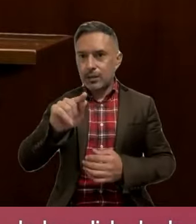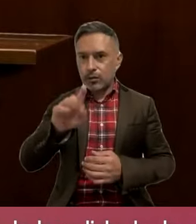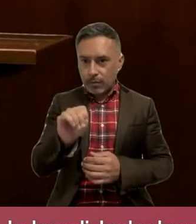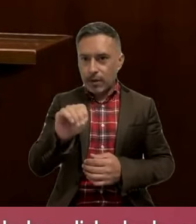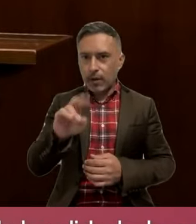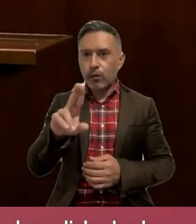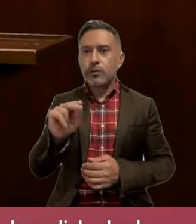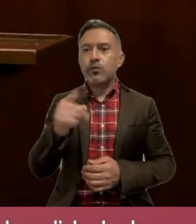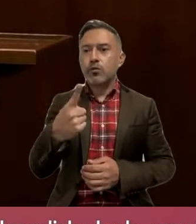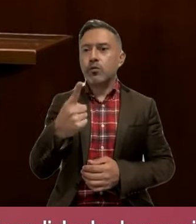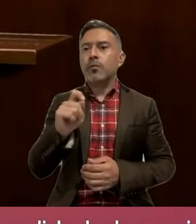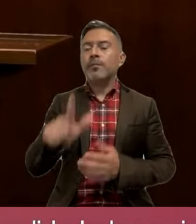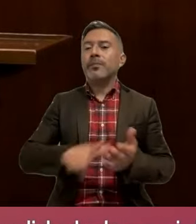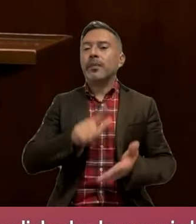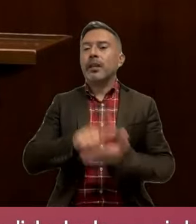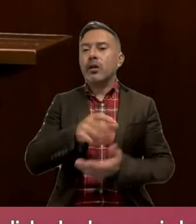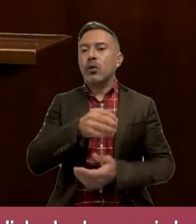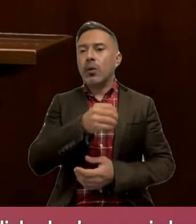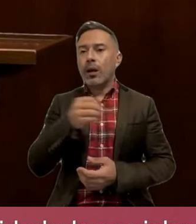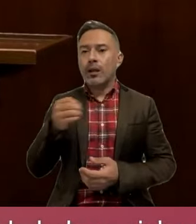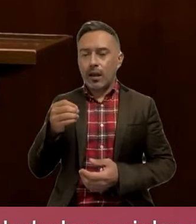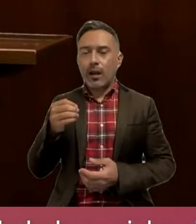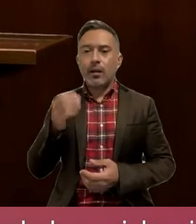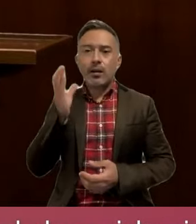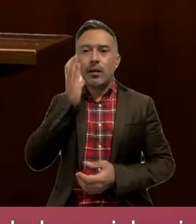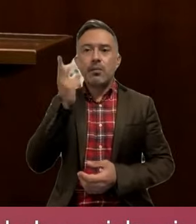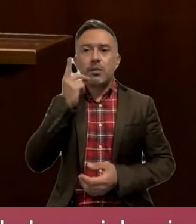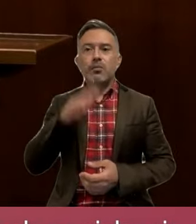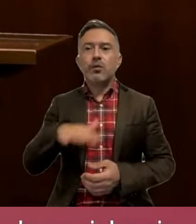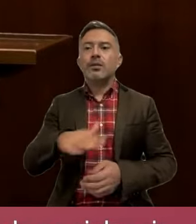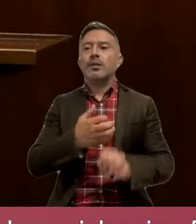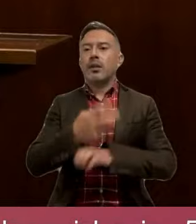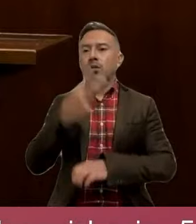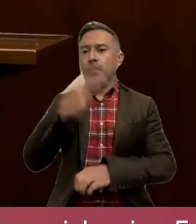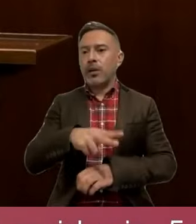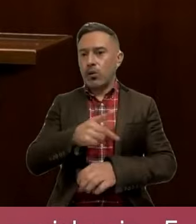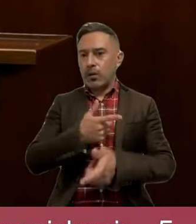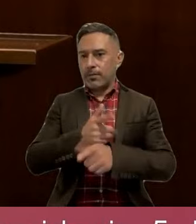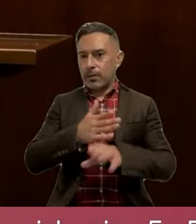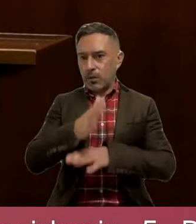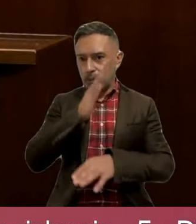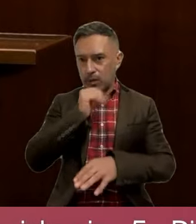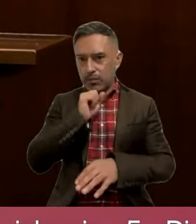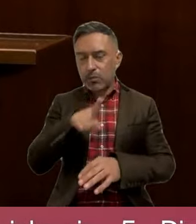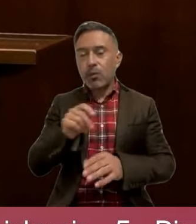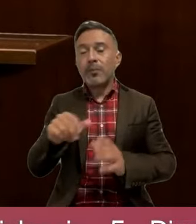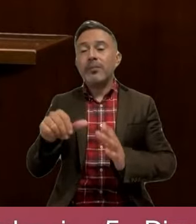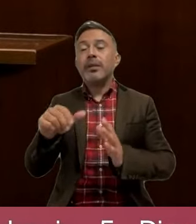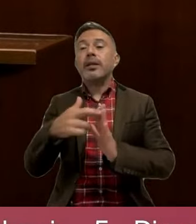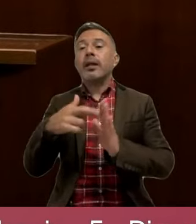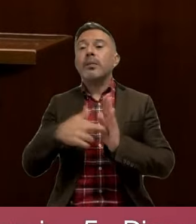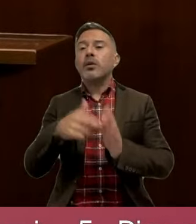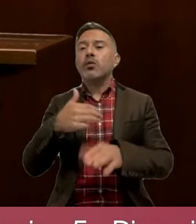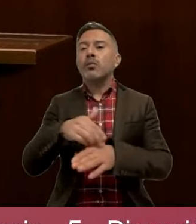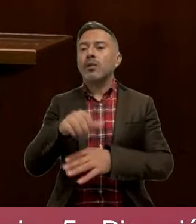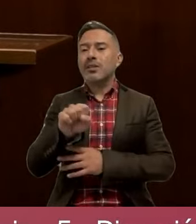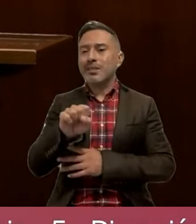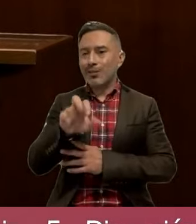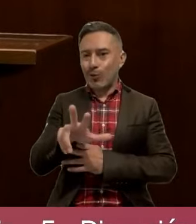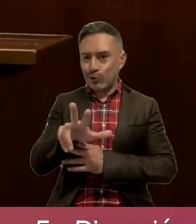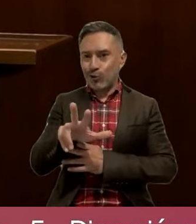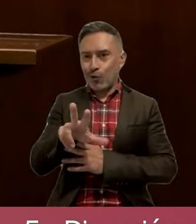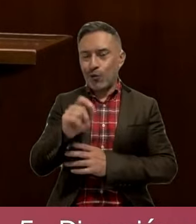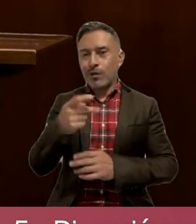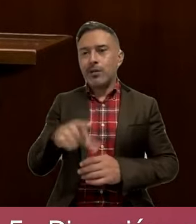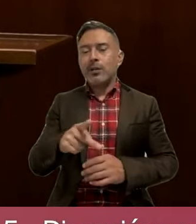Ley Orgánica del Poder Legislativo del Estado Libre y Soberano de México y 68 del Reglamento del Poder Legislativo del